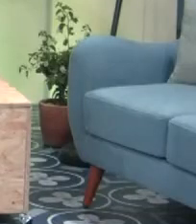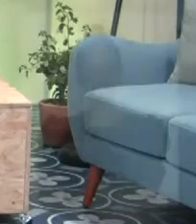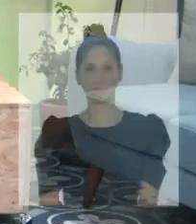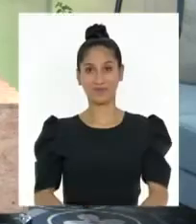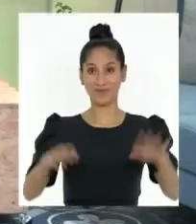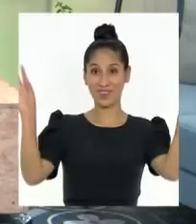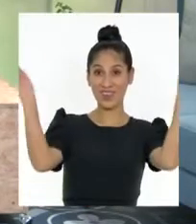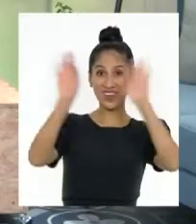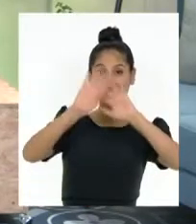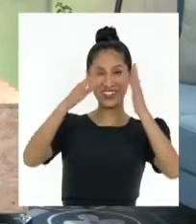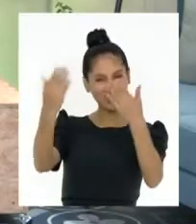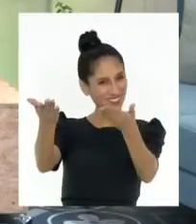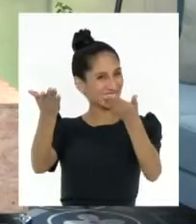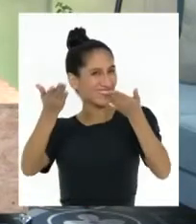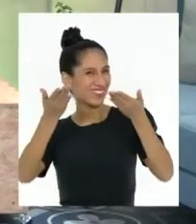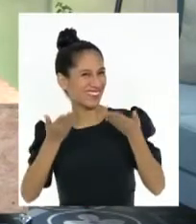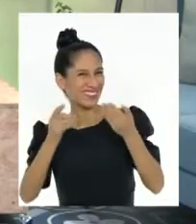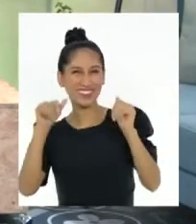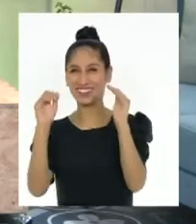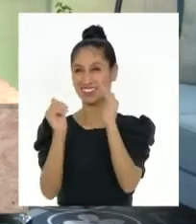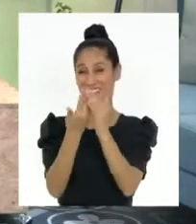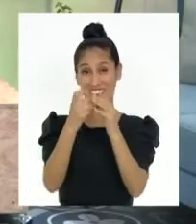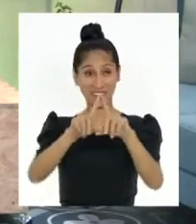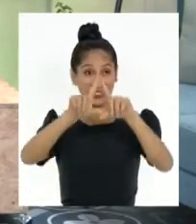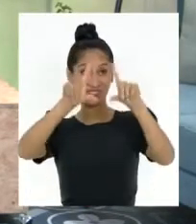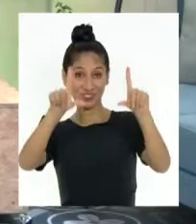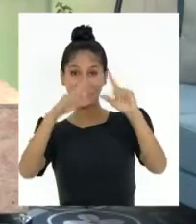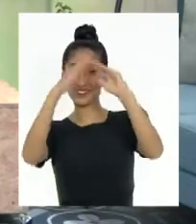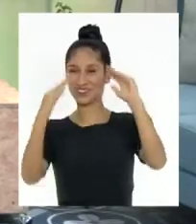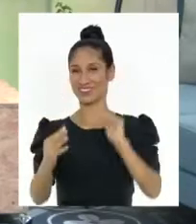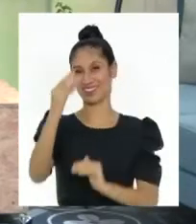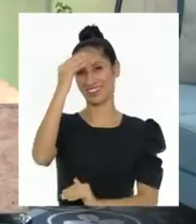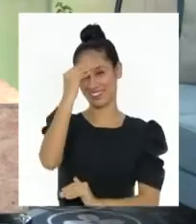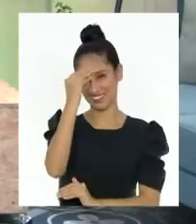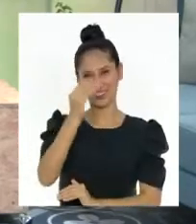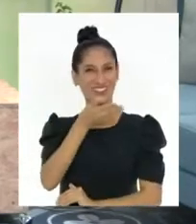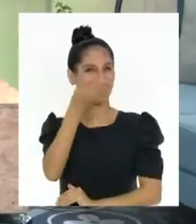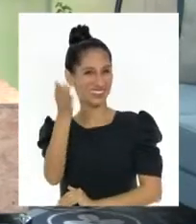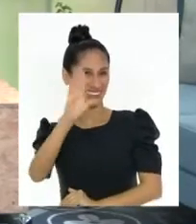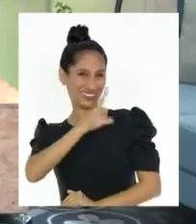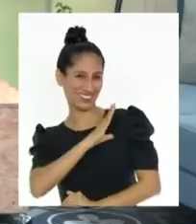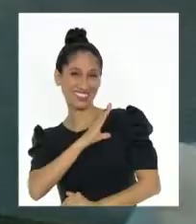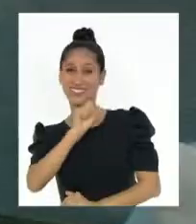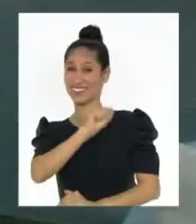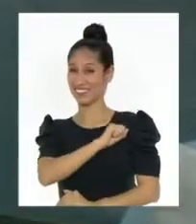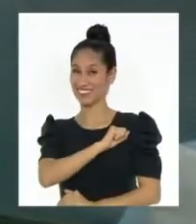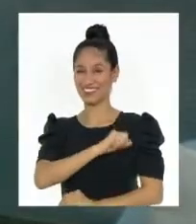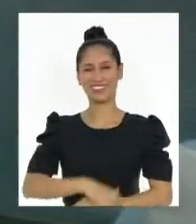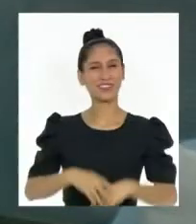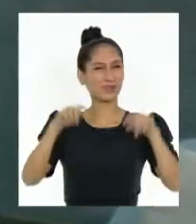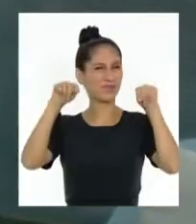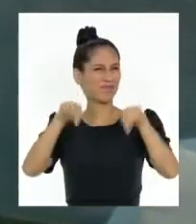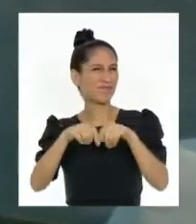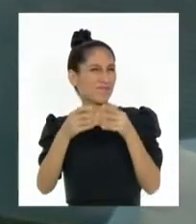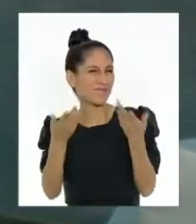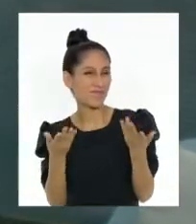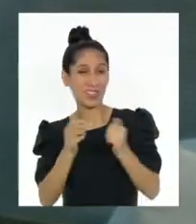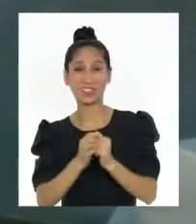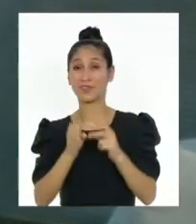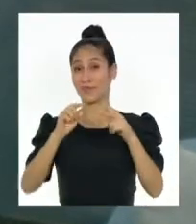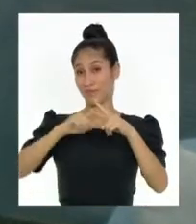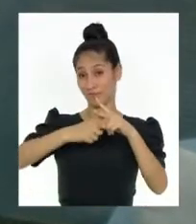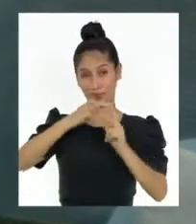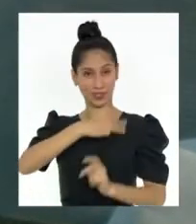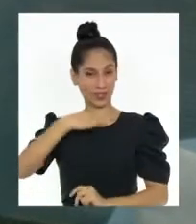Hola, bienvenidas y bienvenidos a un nuevo programa de Aprendo en casa para quinto de secundaria. Esta es una iniciativa del Ministerio